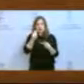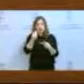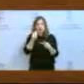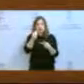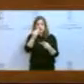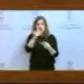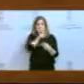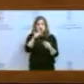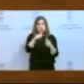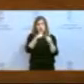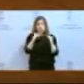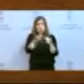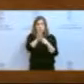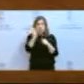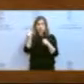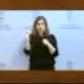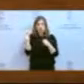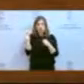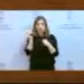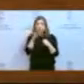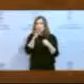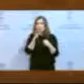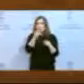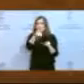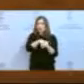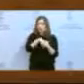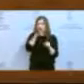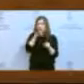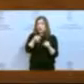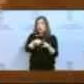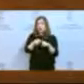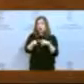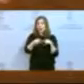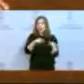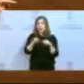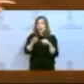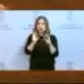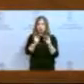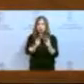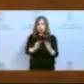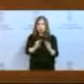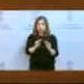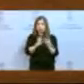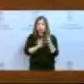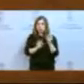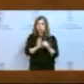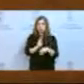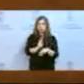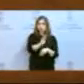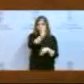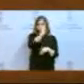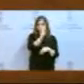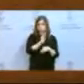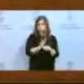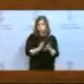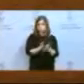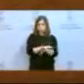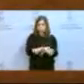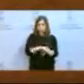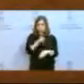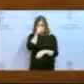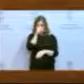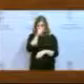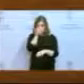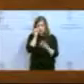asturianos para tomar sus decisiones, exclusivamente las suyas, las de los socialistas.